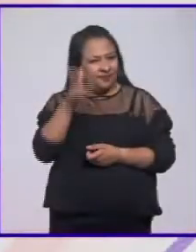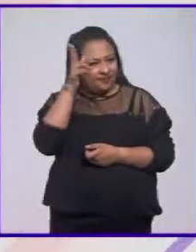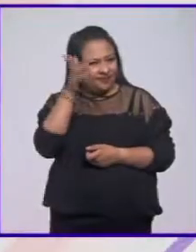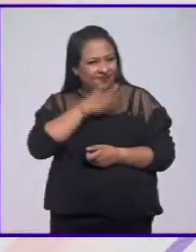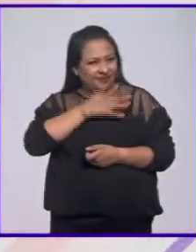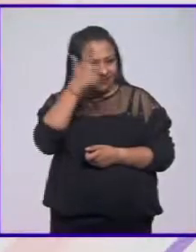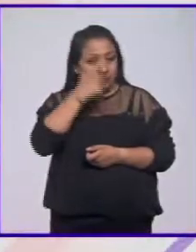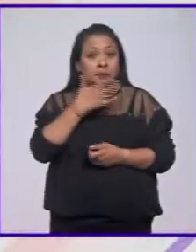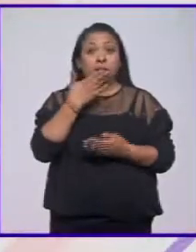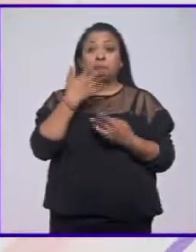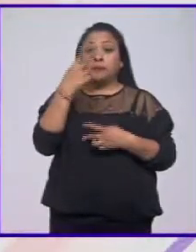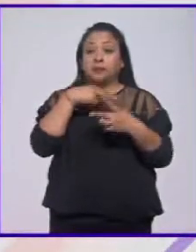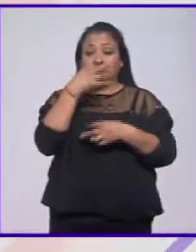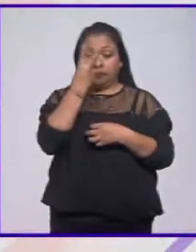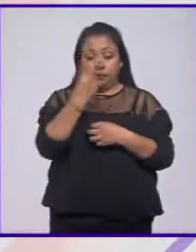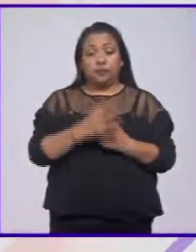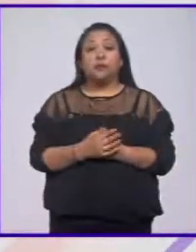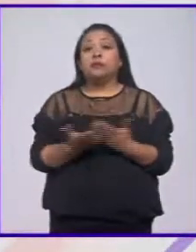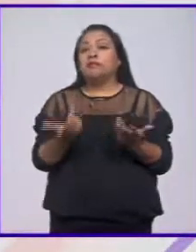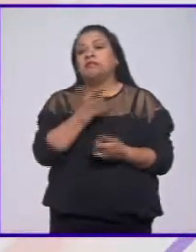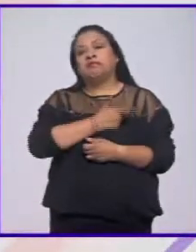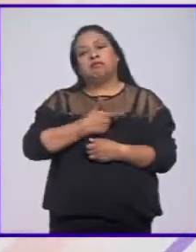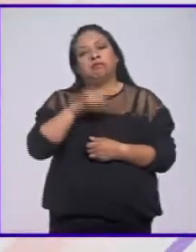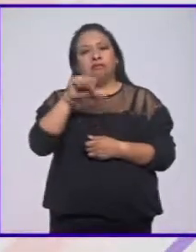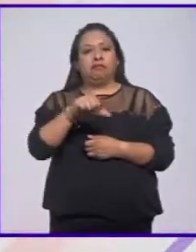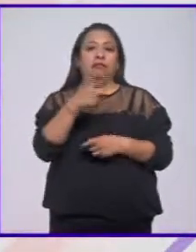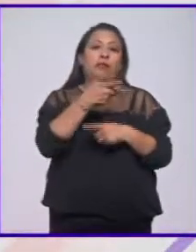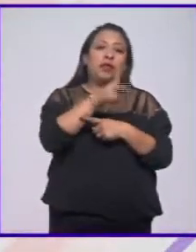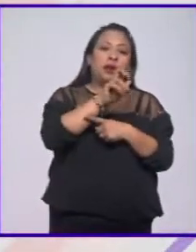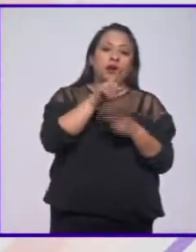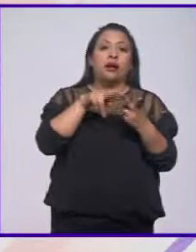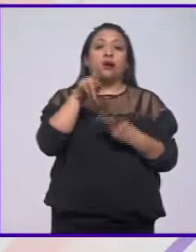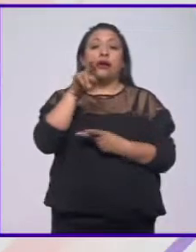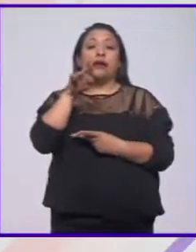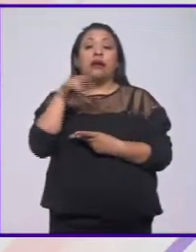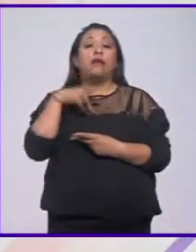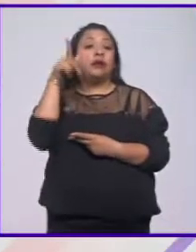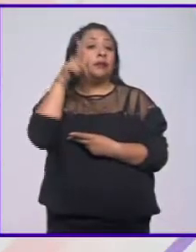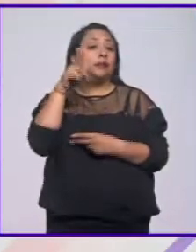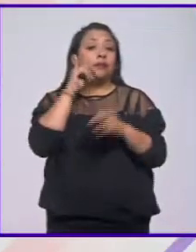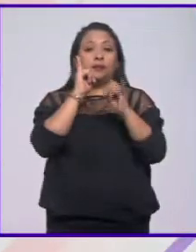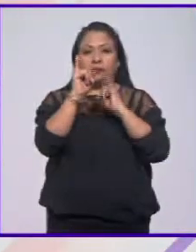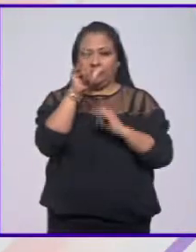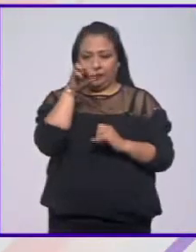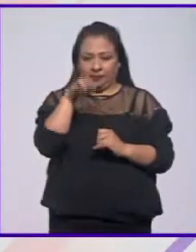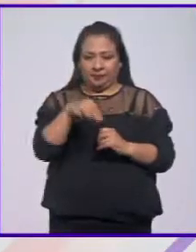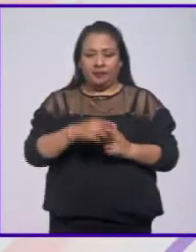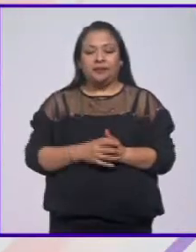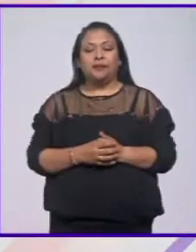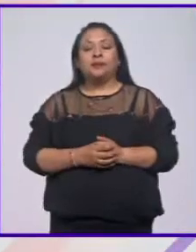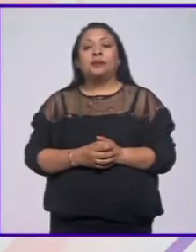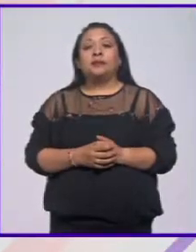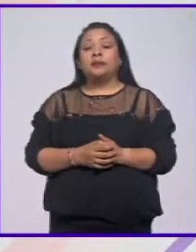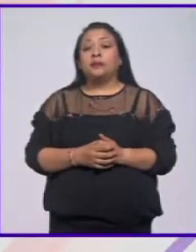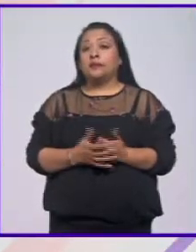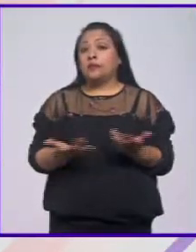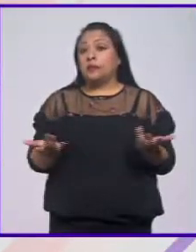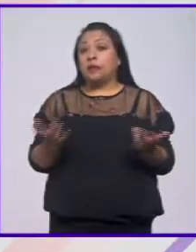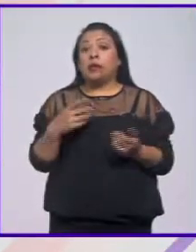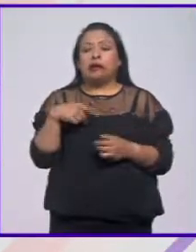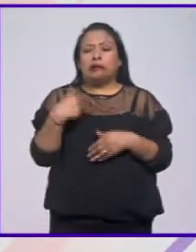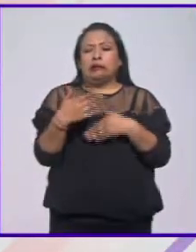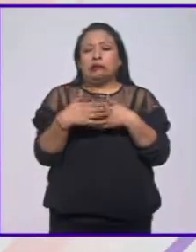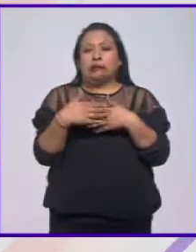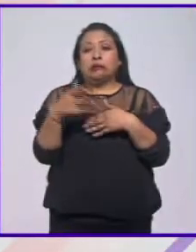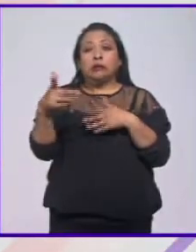Hola, ¿qué tal? Muy buenas noches. Bienvenidos a Noticias 22. Qué gusto estar con Karen, con Rafa, con Laura Regis en Interpretación de Lengua de Señas Mexicana y en